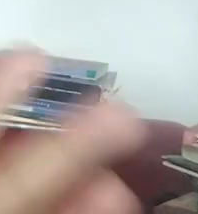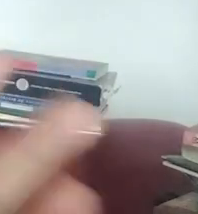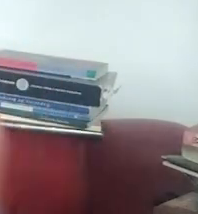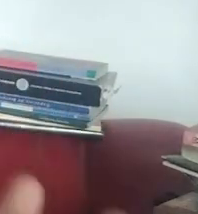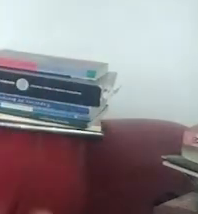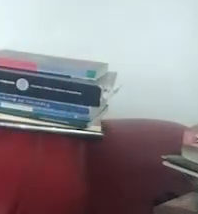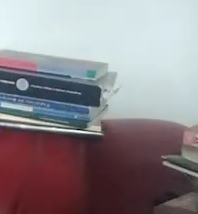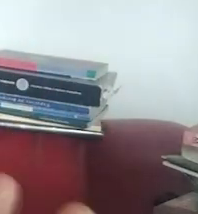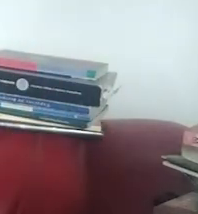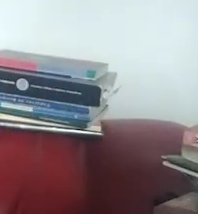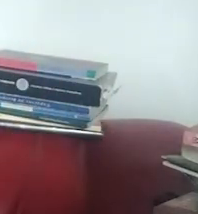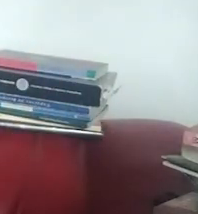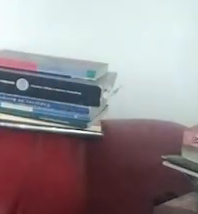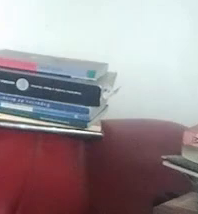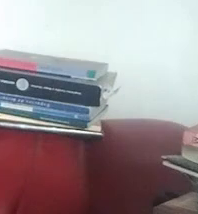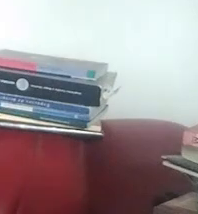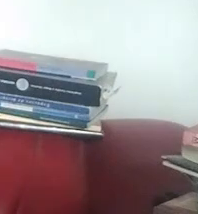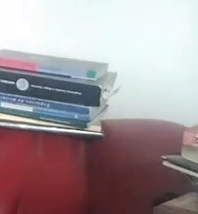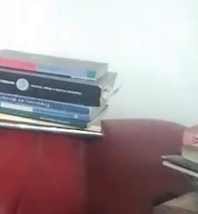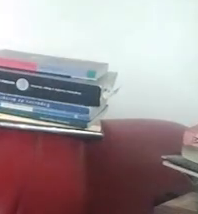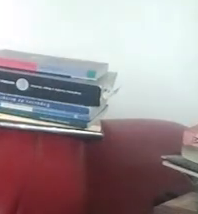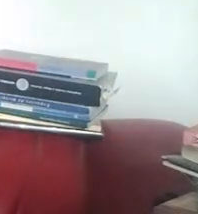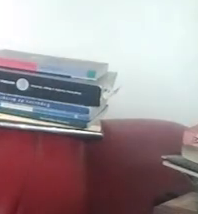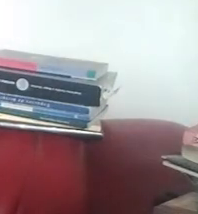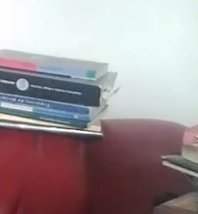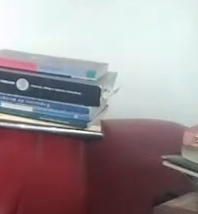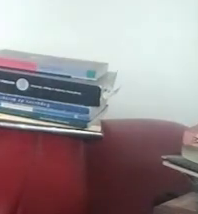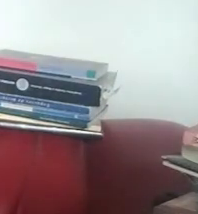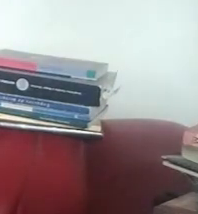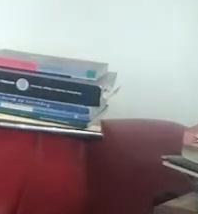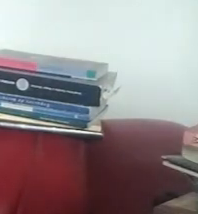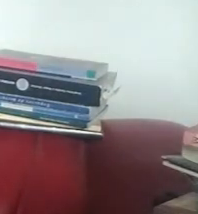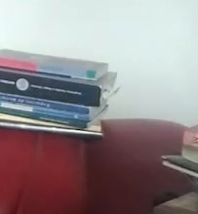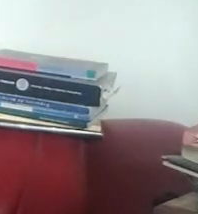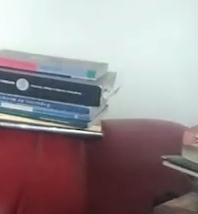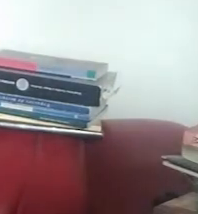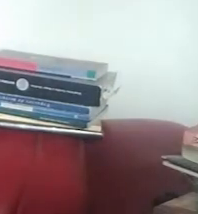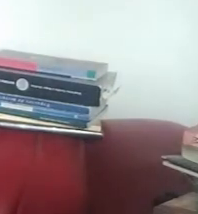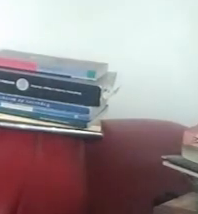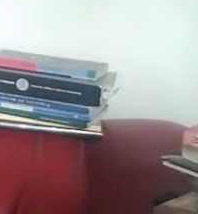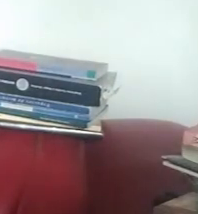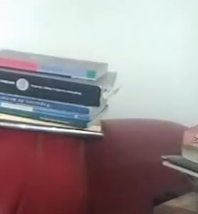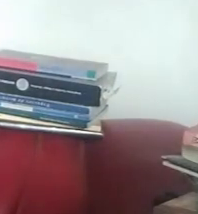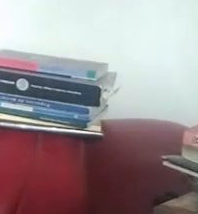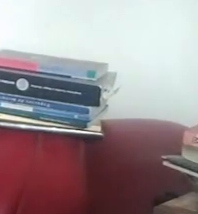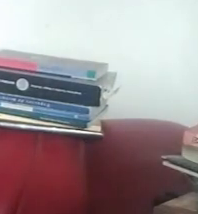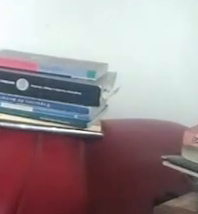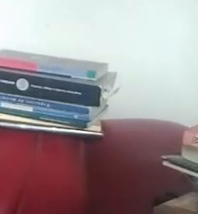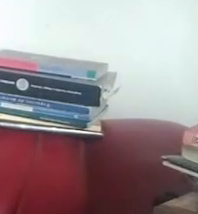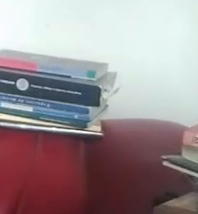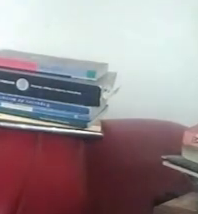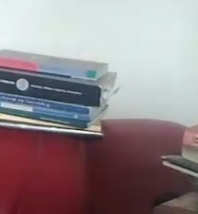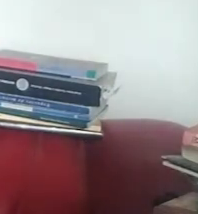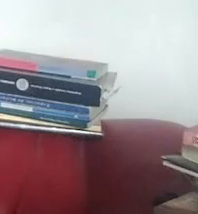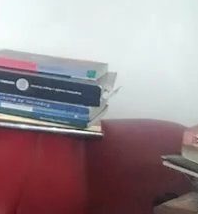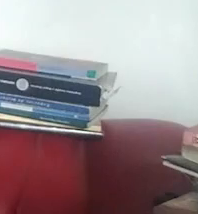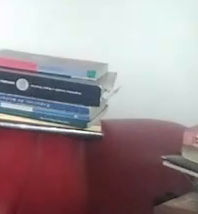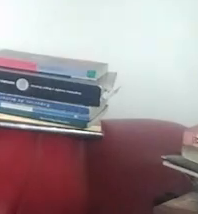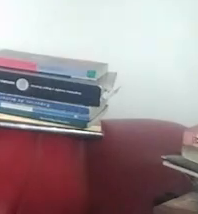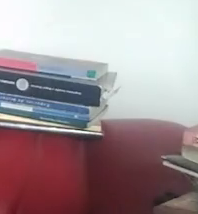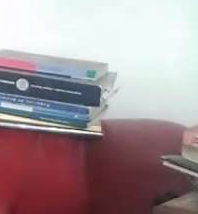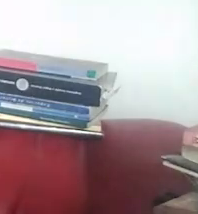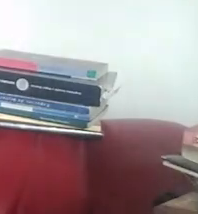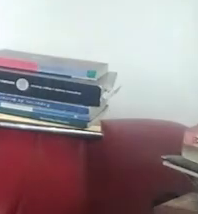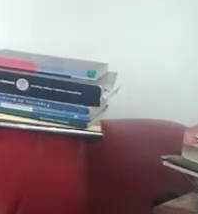este programa va a llegar cada vez a más y más personas. Pero bueno, vámonos con los 22 puntos del plan de cultura en la Ciudad de